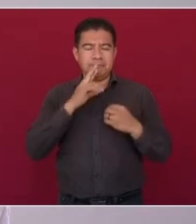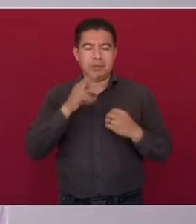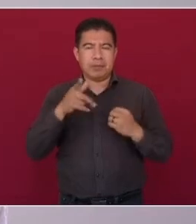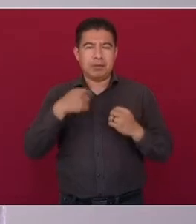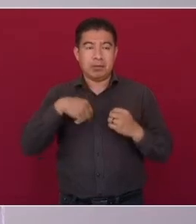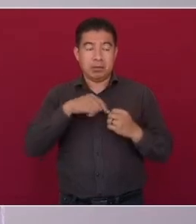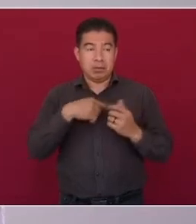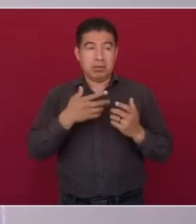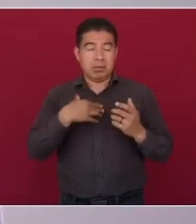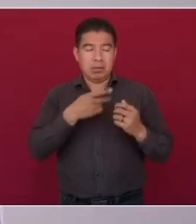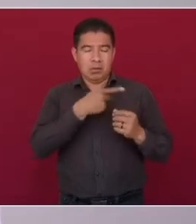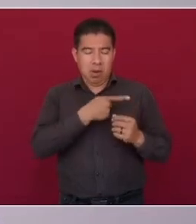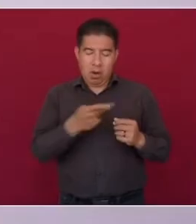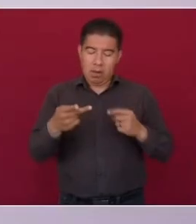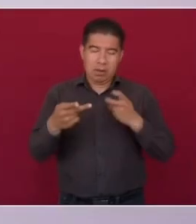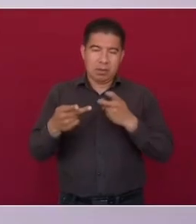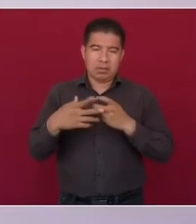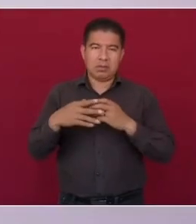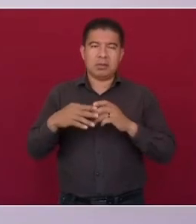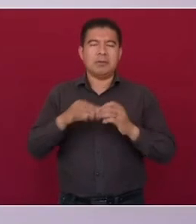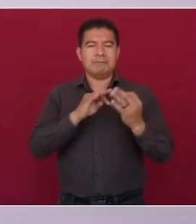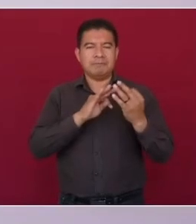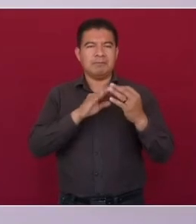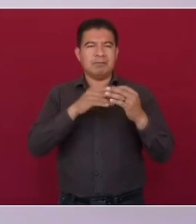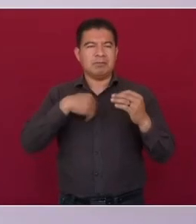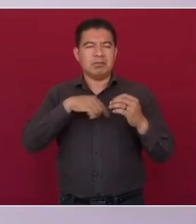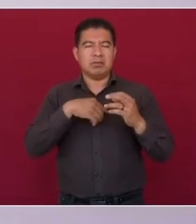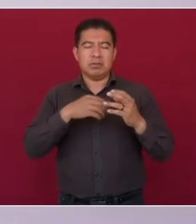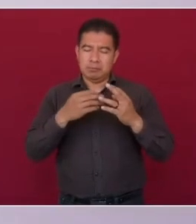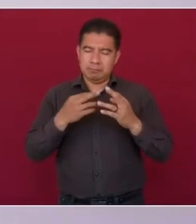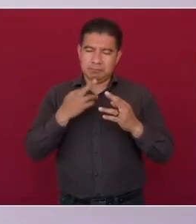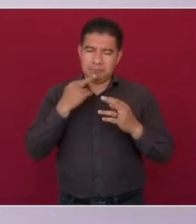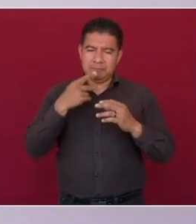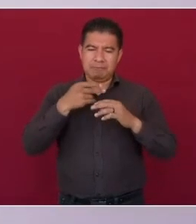gasto, es una inversión.